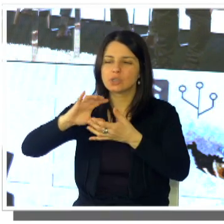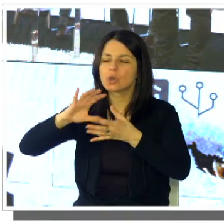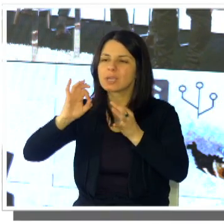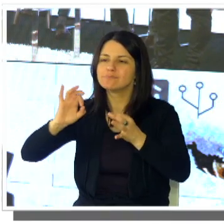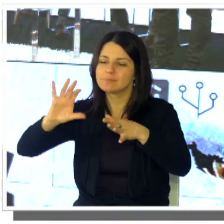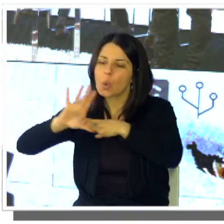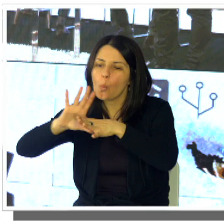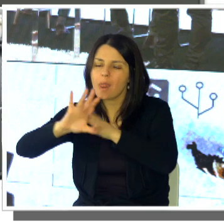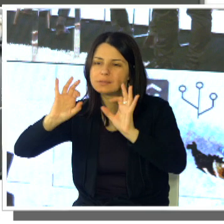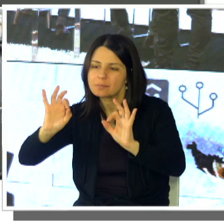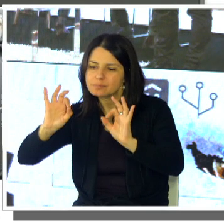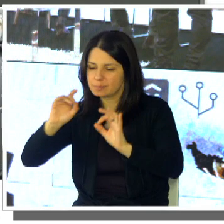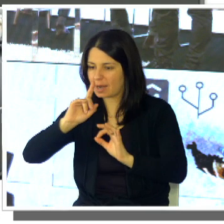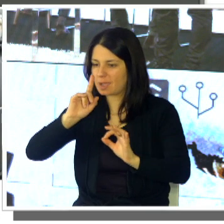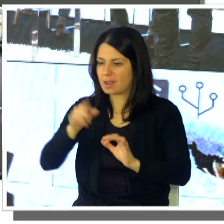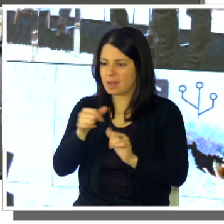reaccionar de forma rápida.